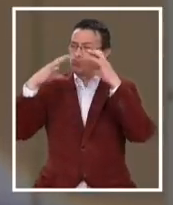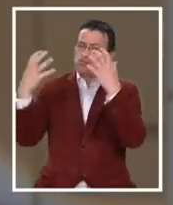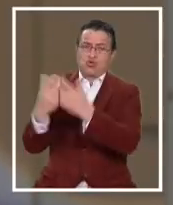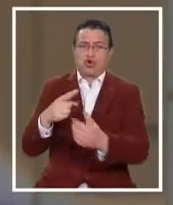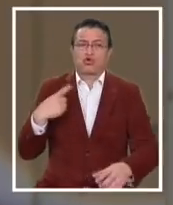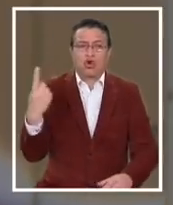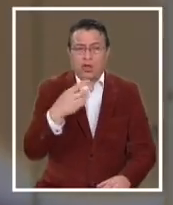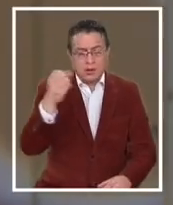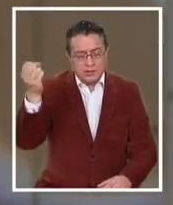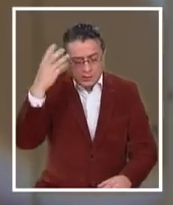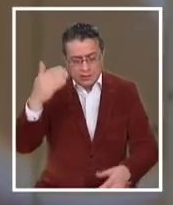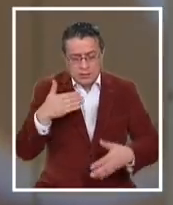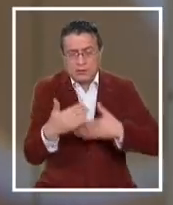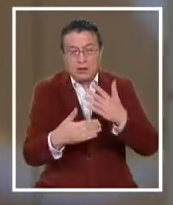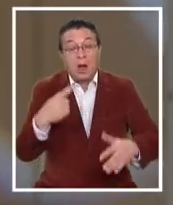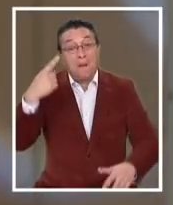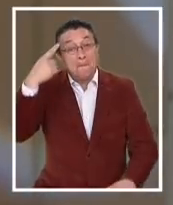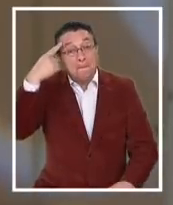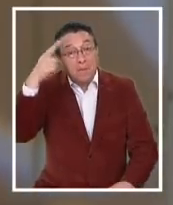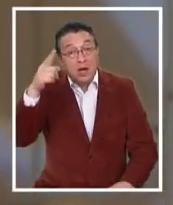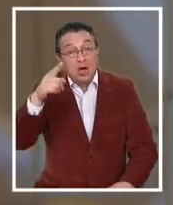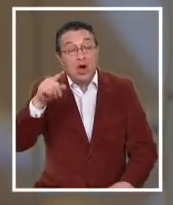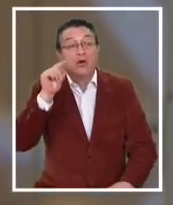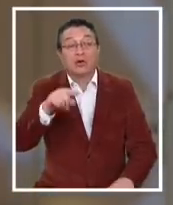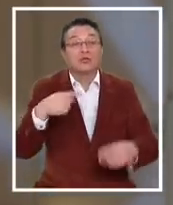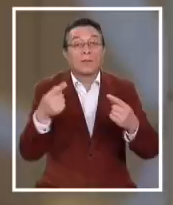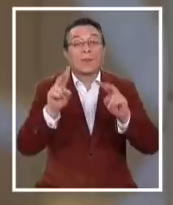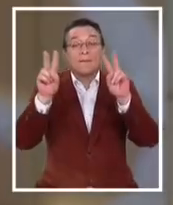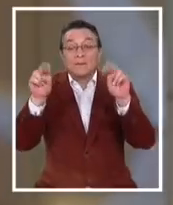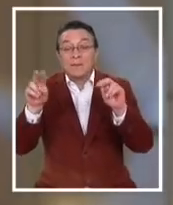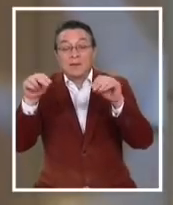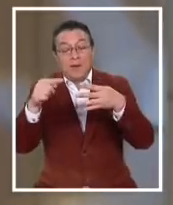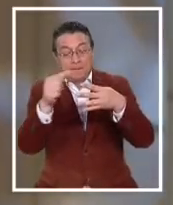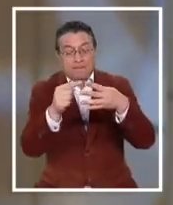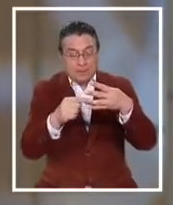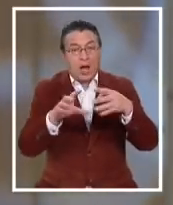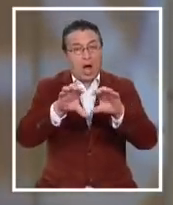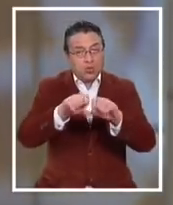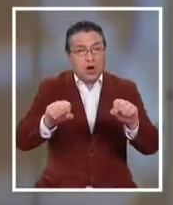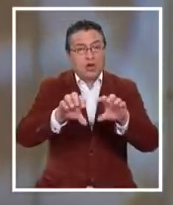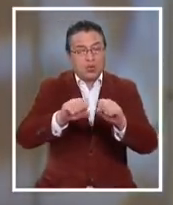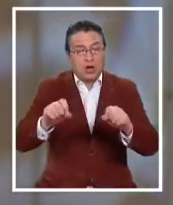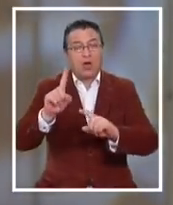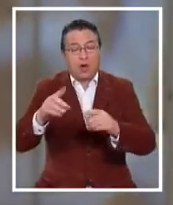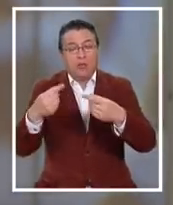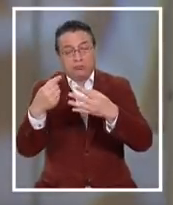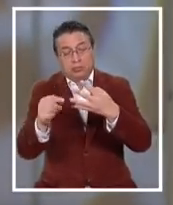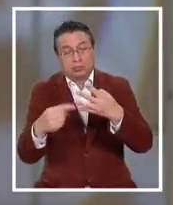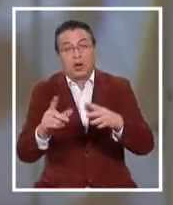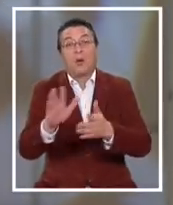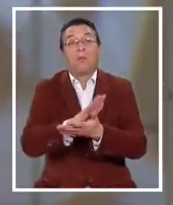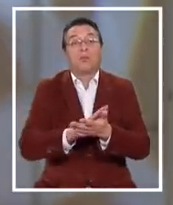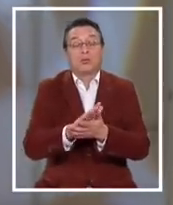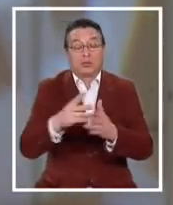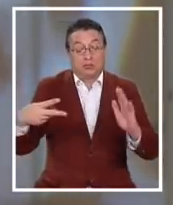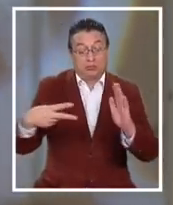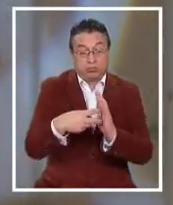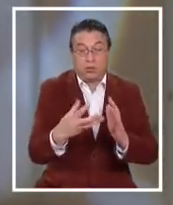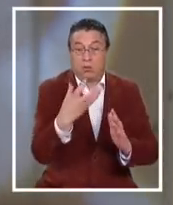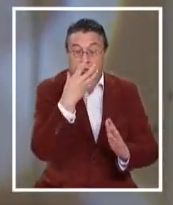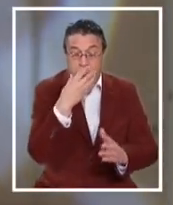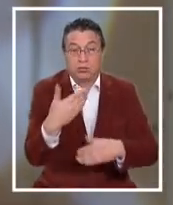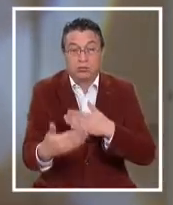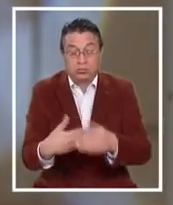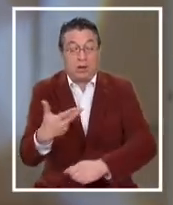pero creo que más allá de ciertos temas que son consenso en que han habido éxitos, como por ejemplo los ventiladores en su momento,